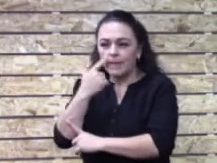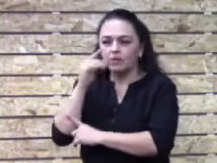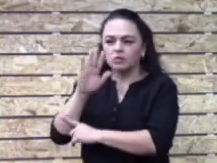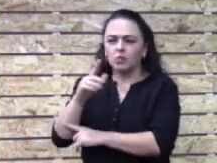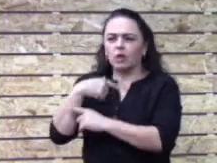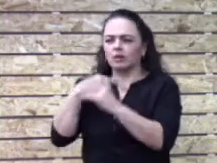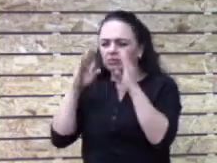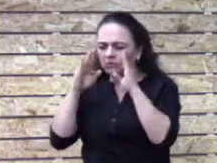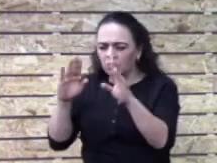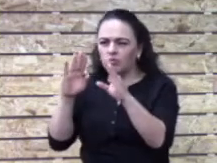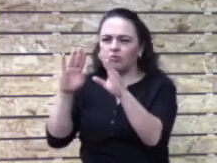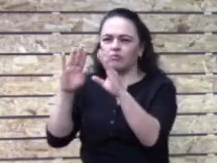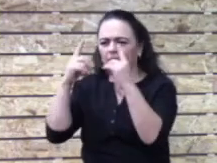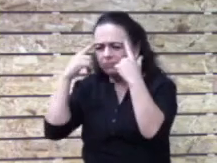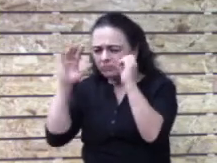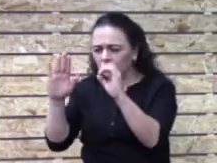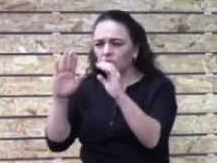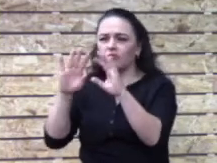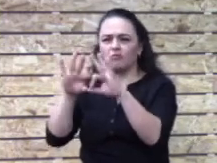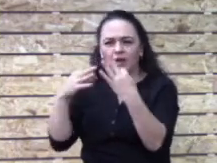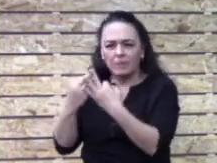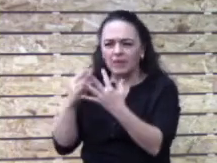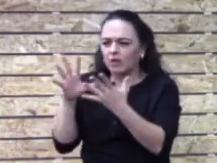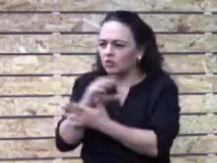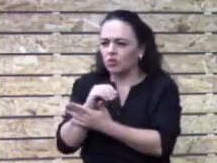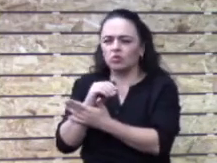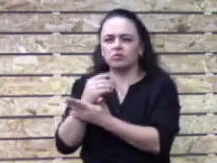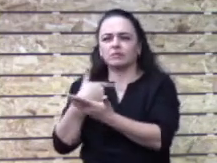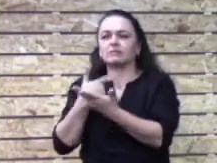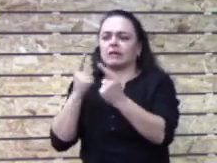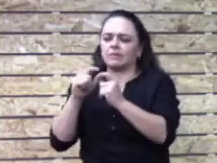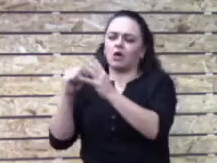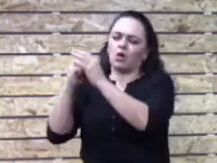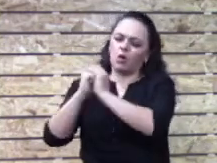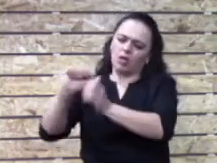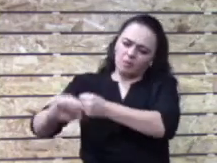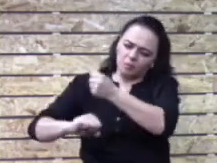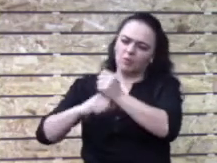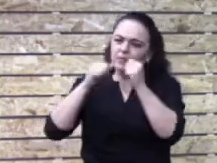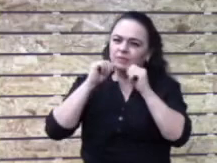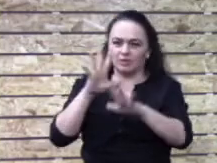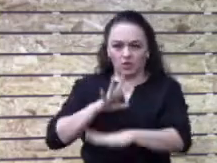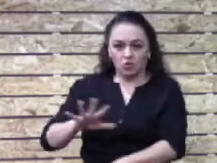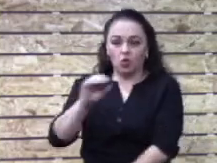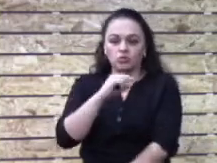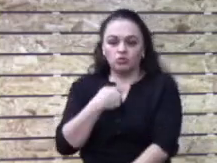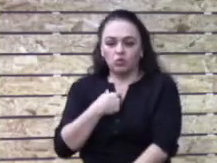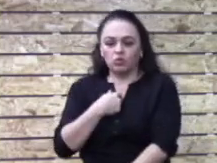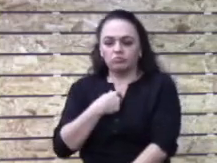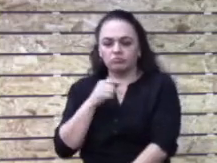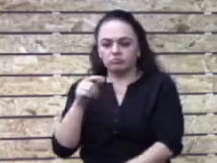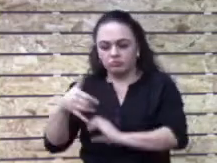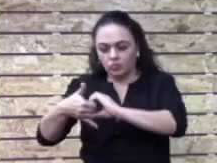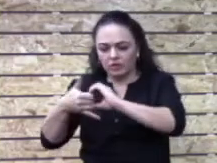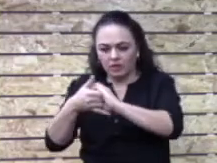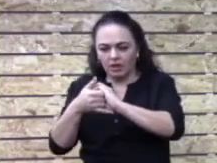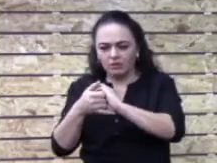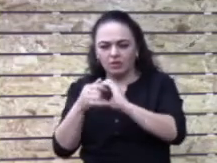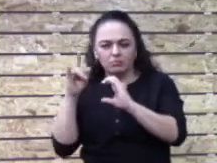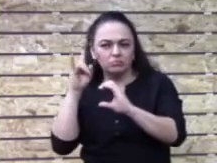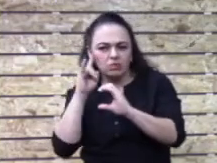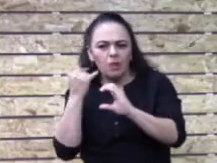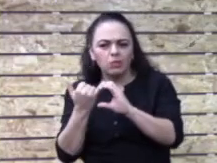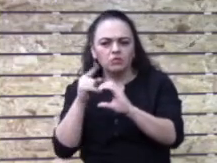e intercediendo por todos nosotros. Fue realmente bello. Yo realmente lo que hago es poner el audio y ponerme a orar con el hermano que hace el